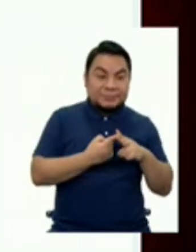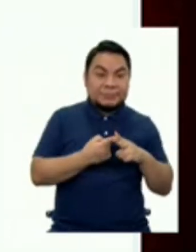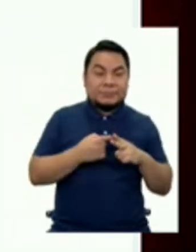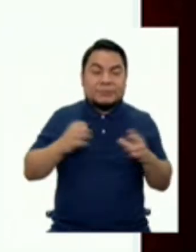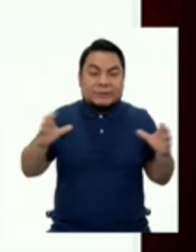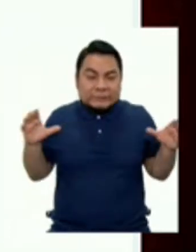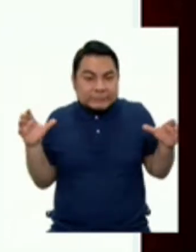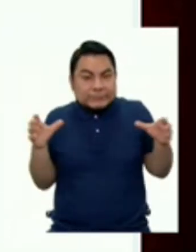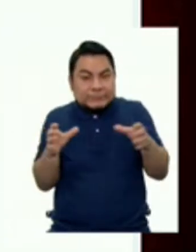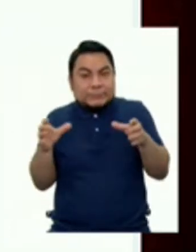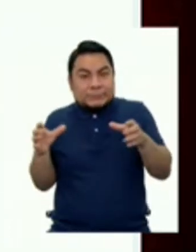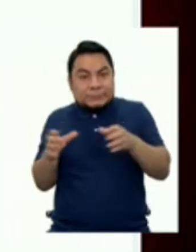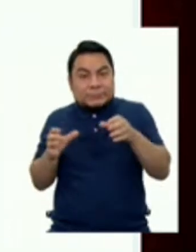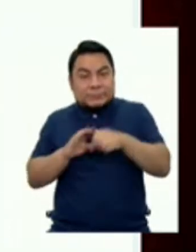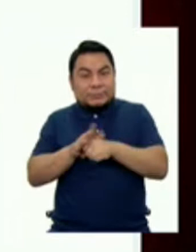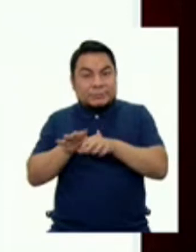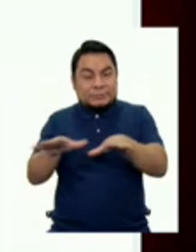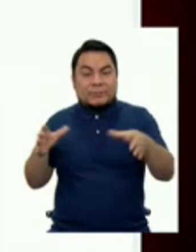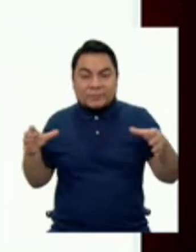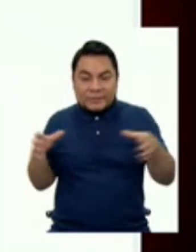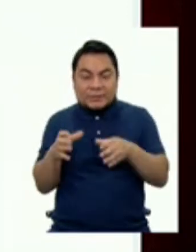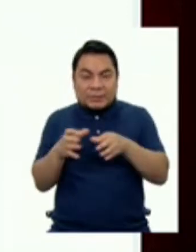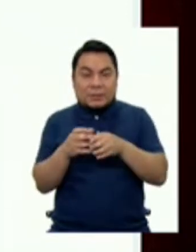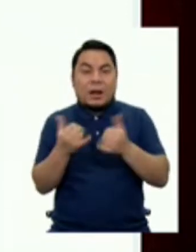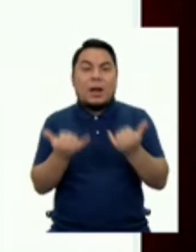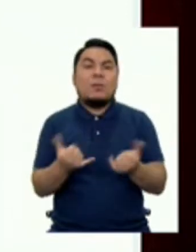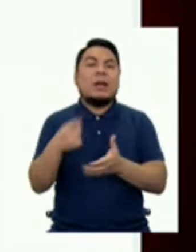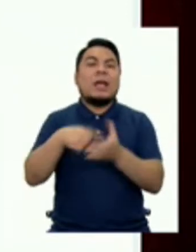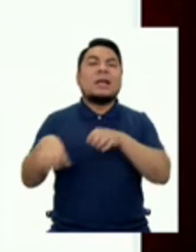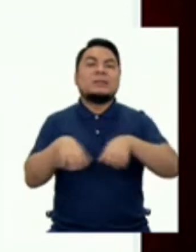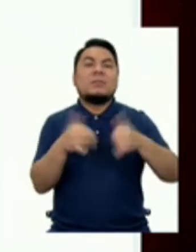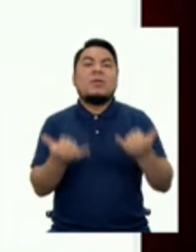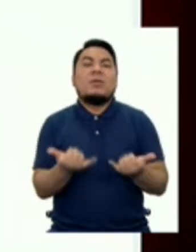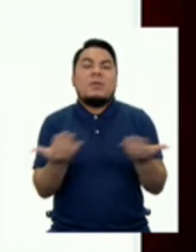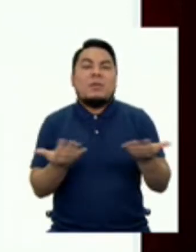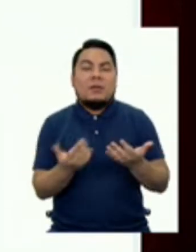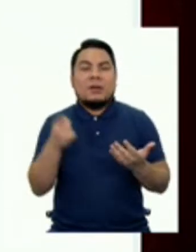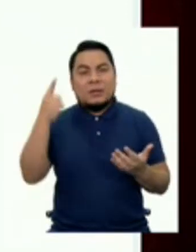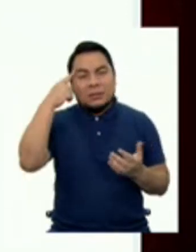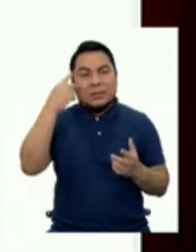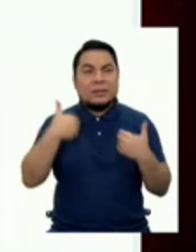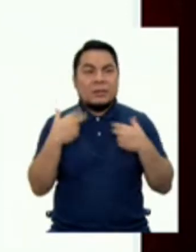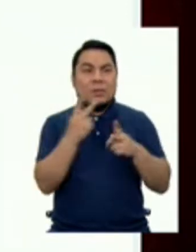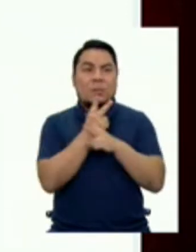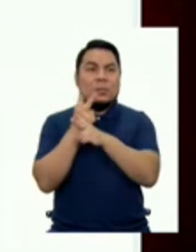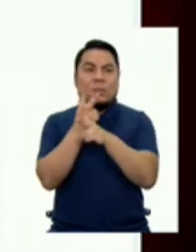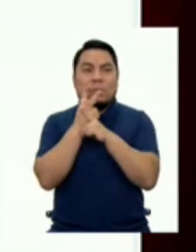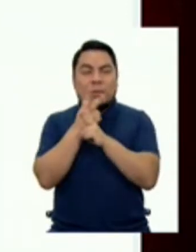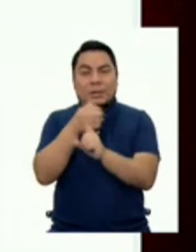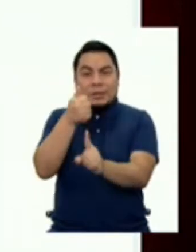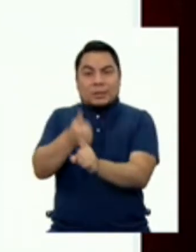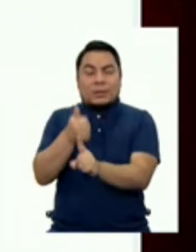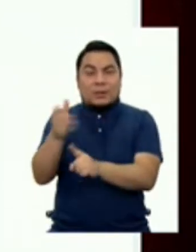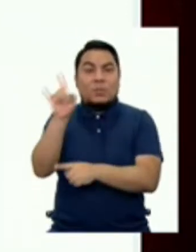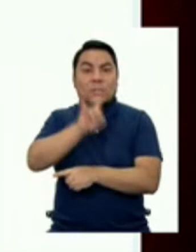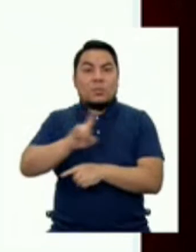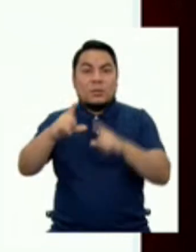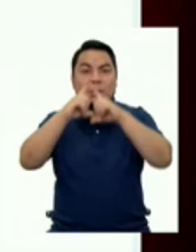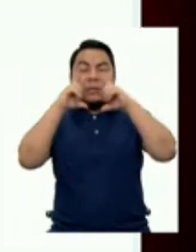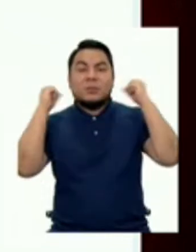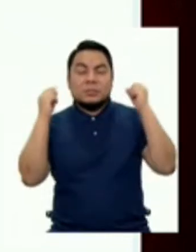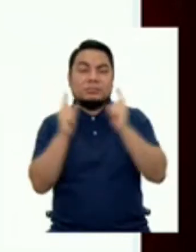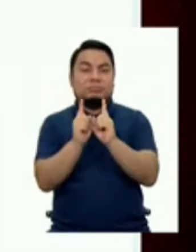contener la propagación del virus? ¿Y qué hacemos ahora? Teniendo los cuidados correspondientes del uso de